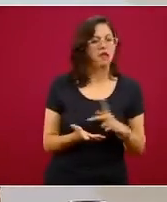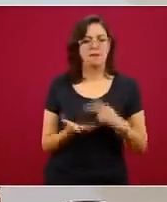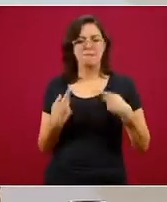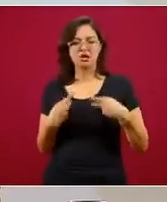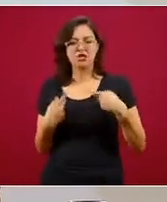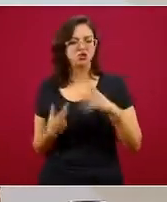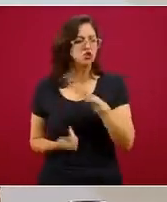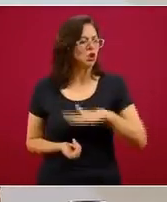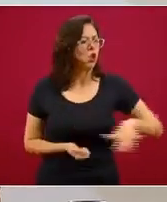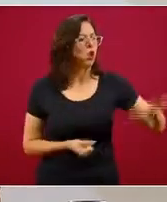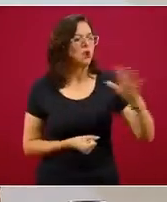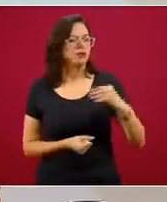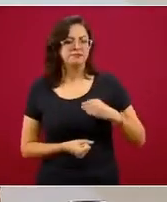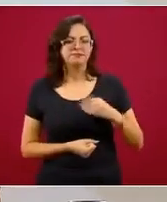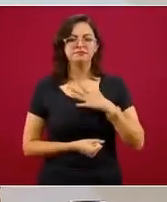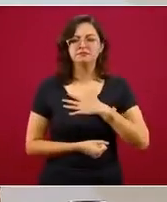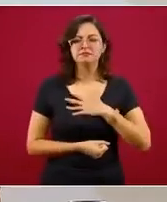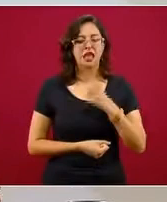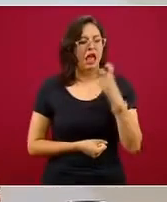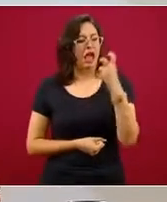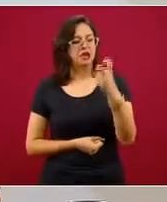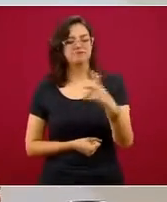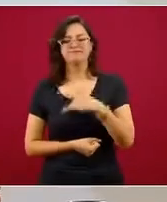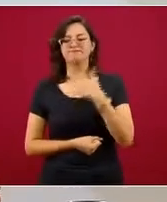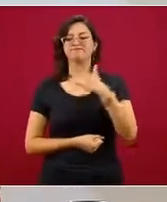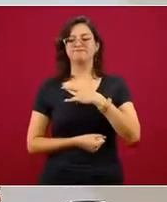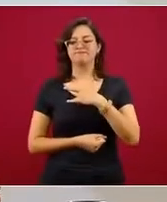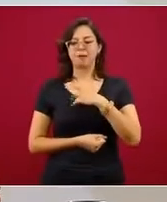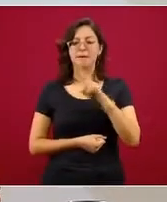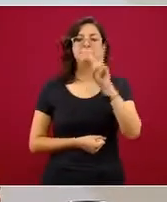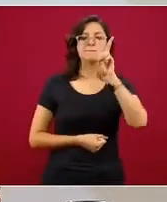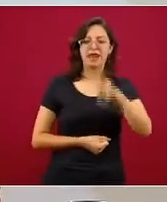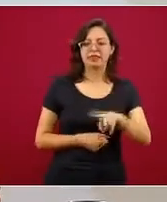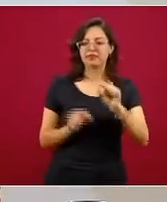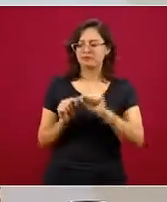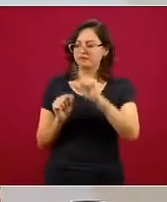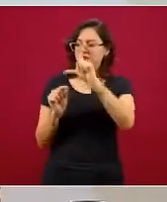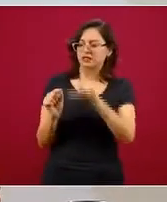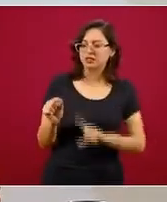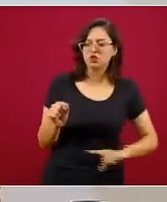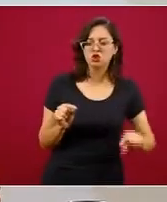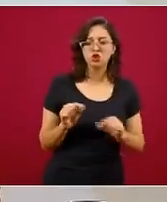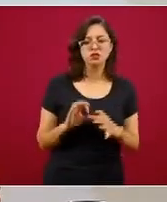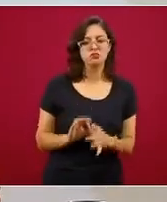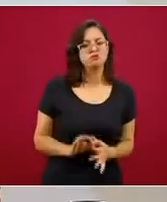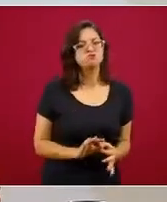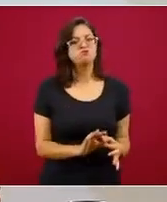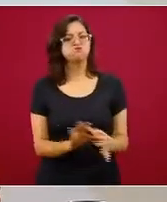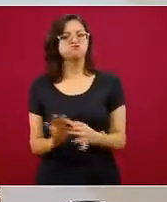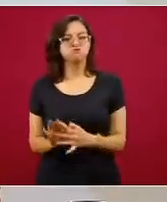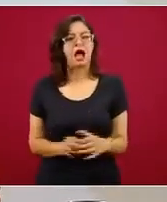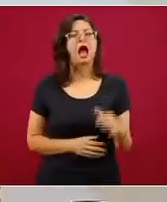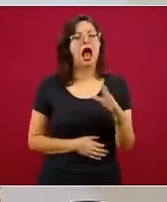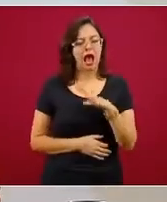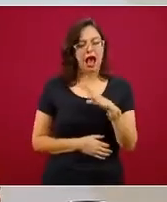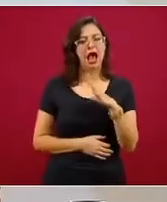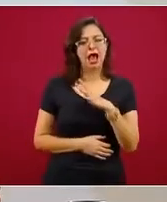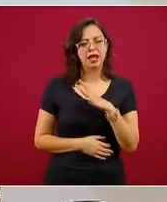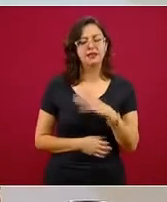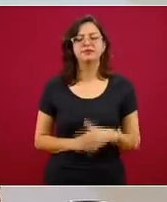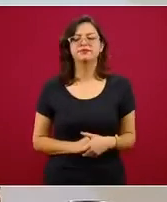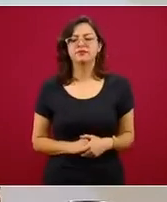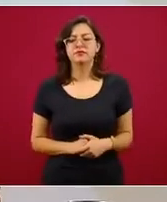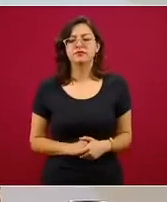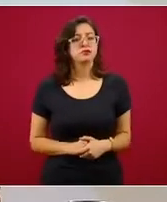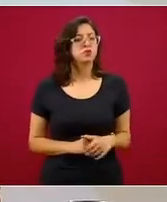vez más, comprobamos que ese es el espíritu de unidad nacional y de responsabilidad con la ciudadanía. Hoy